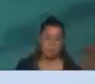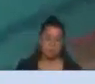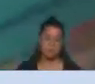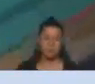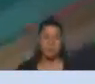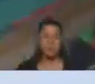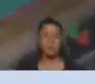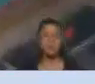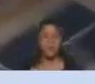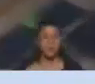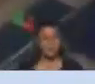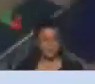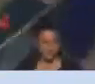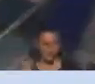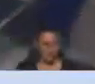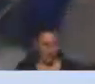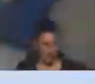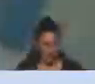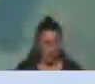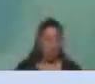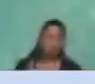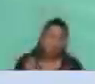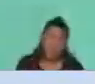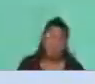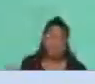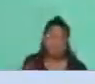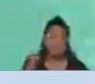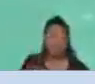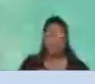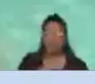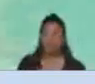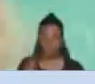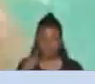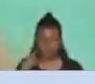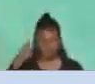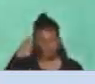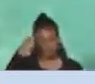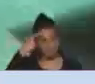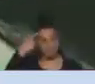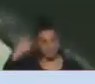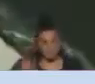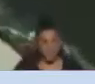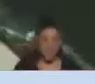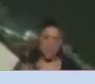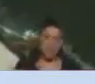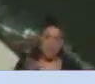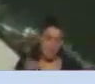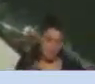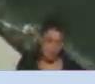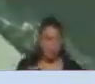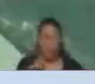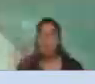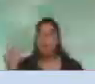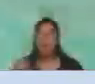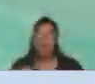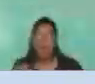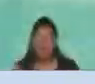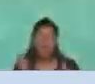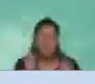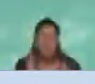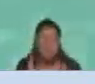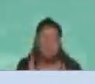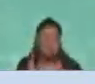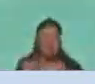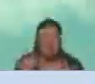fe barba. Es importante también lo moral, lo anímico, en cualquier deporte. Pero lógicamente